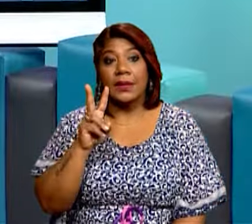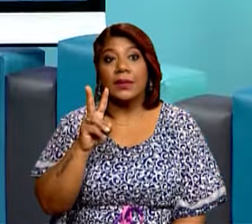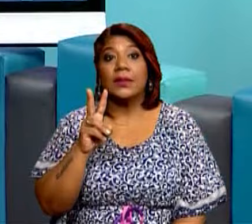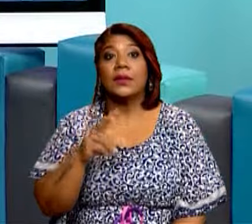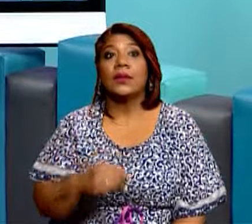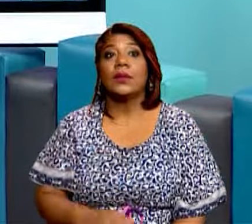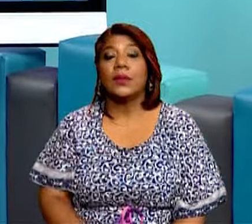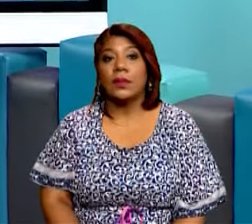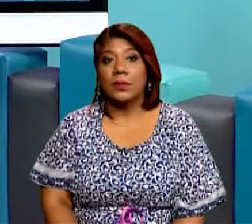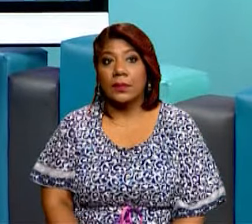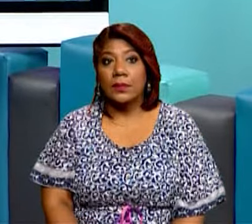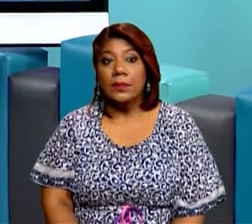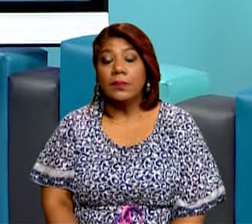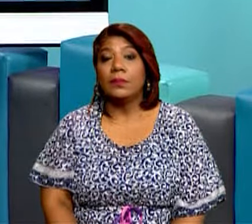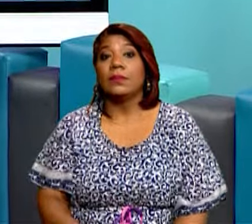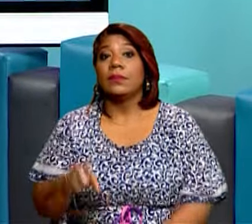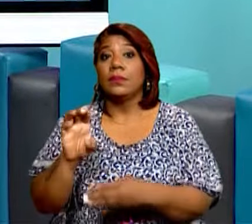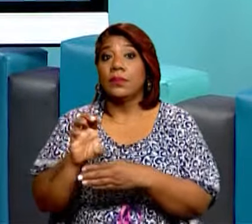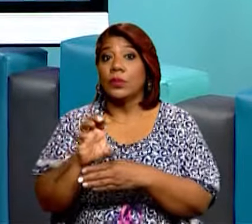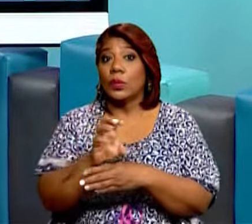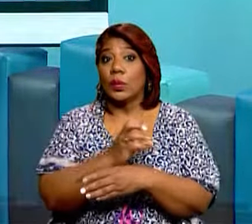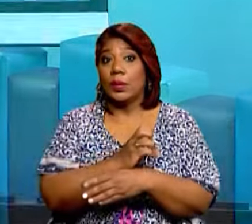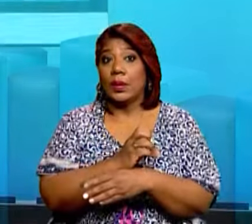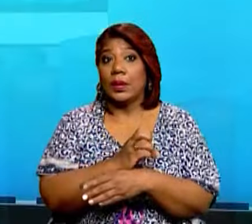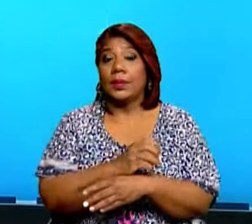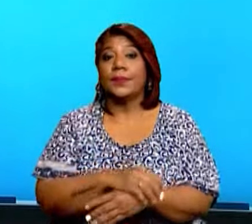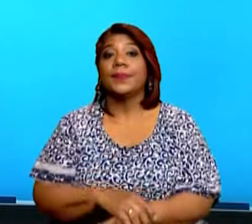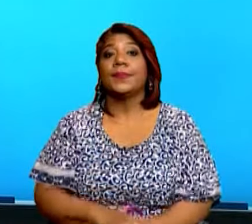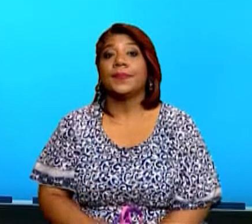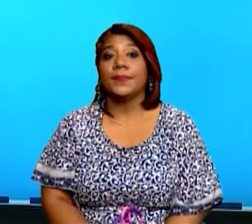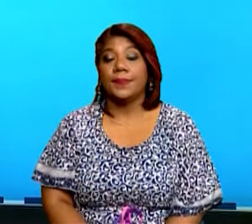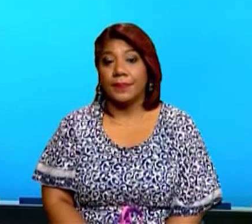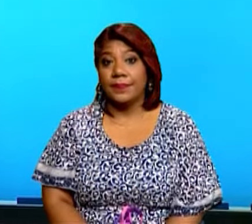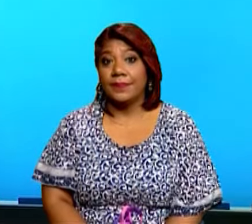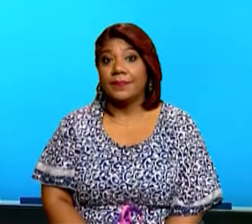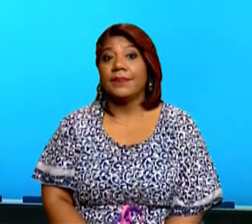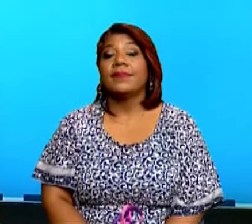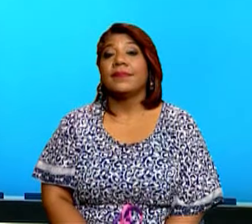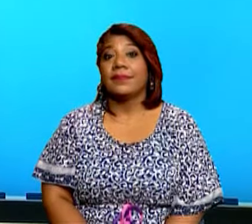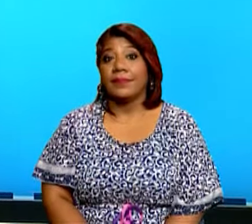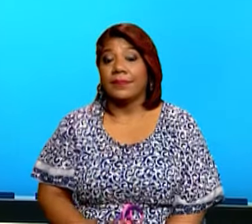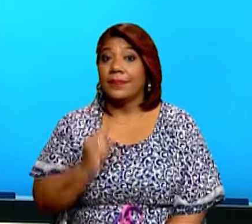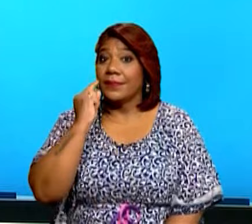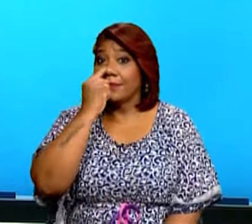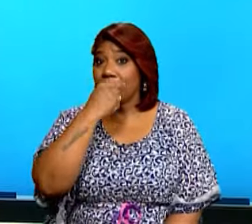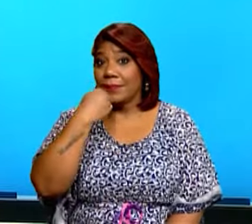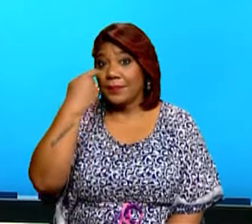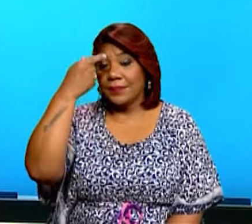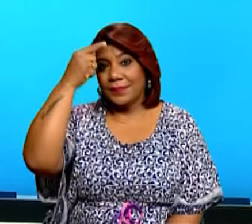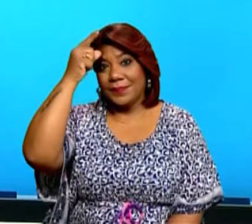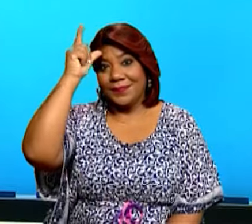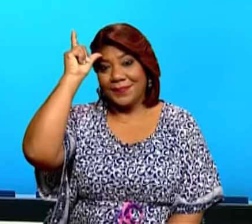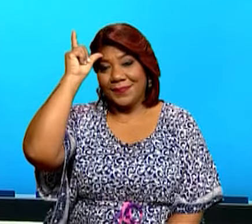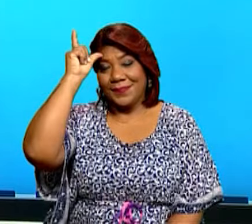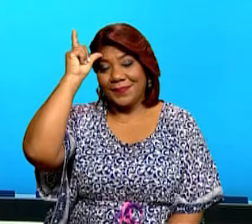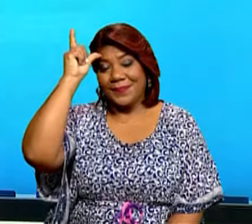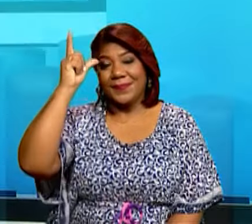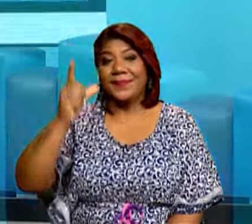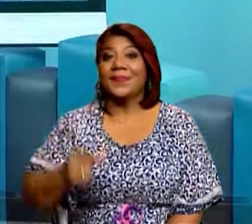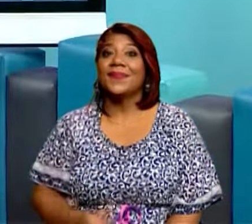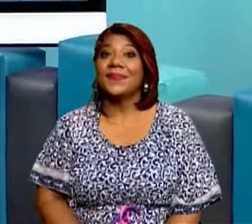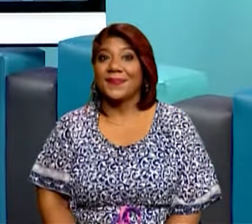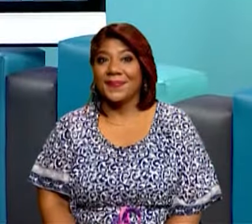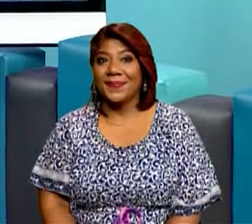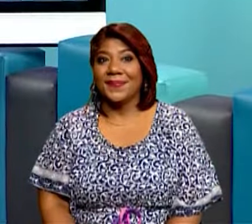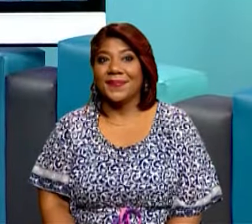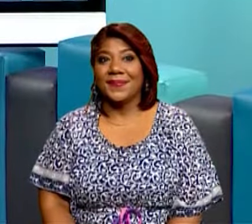será la provincia de Coclé. En la tercera imagen será la provincia de Bocas del Toro. Y aquí